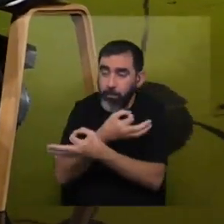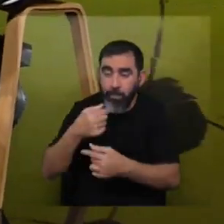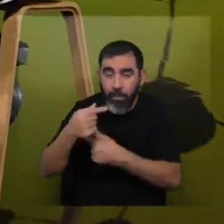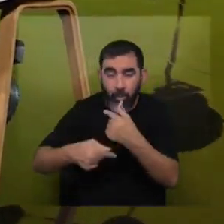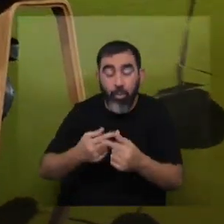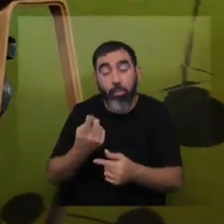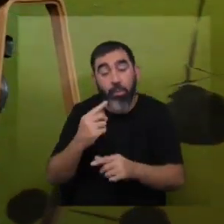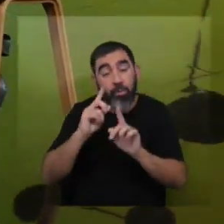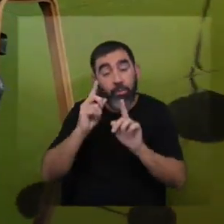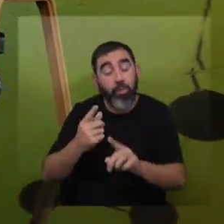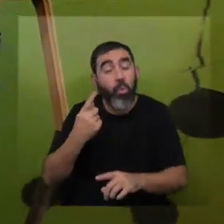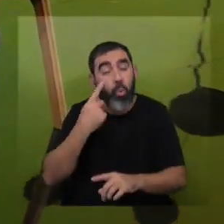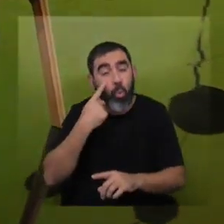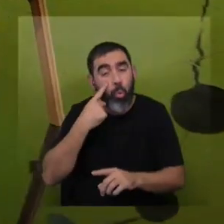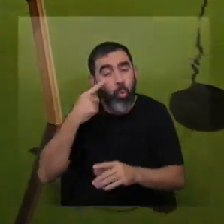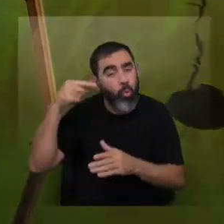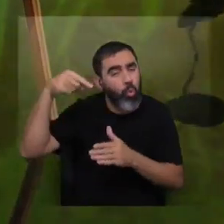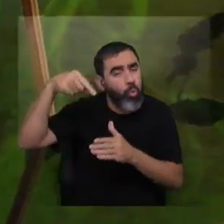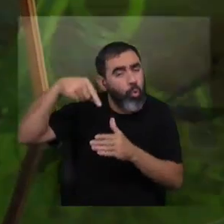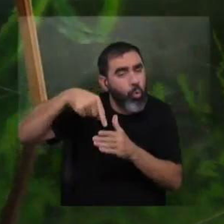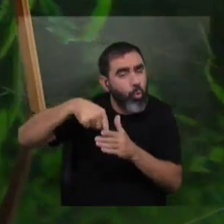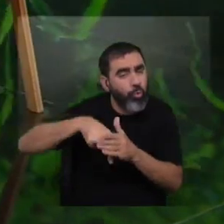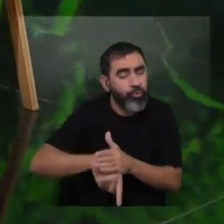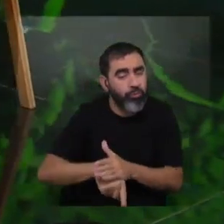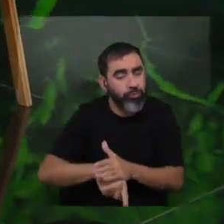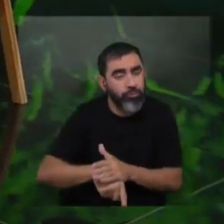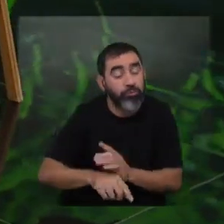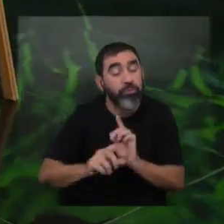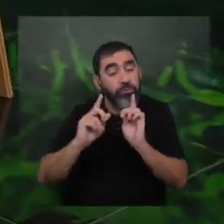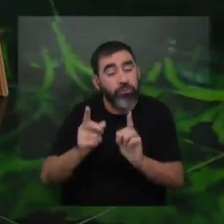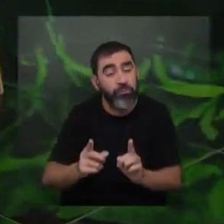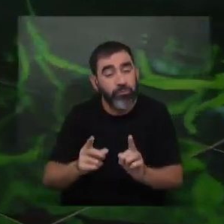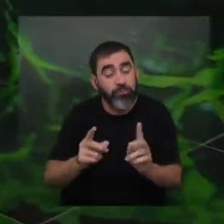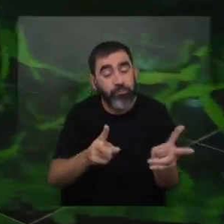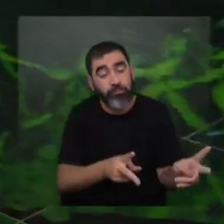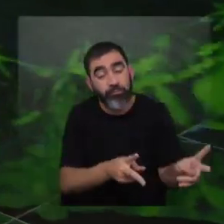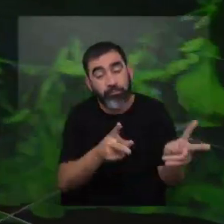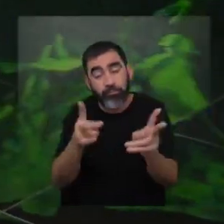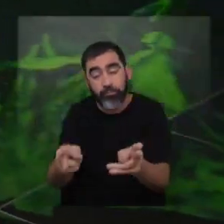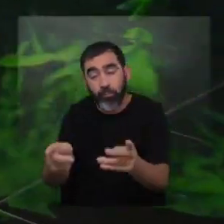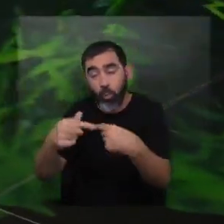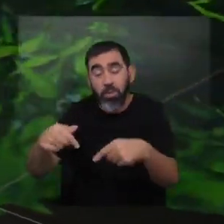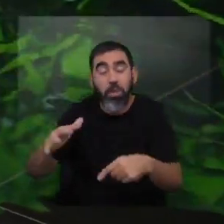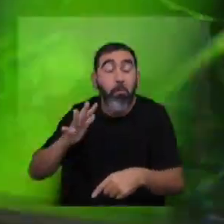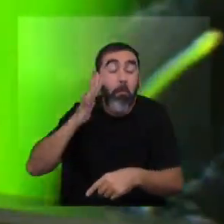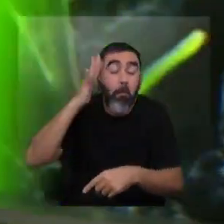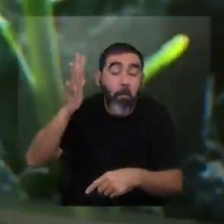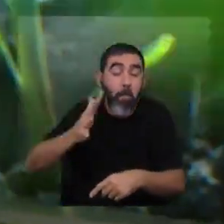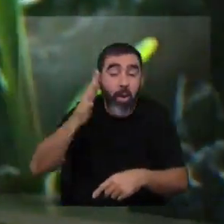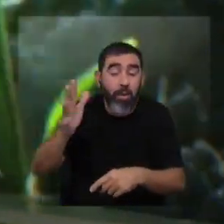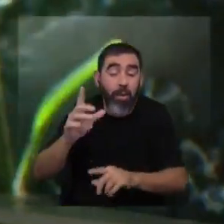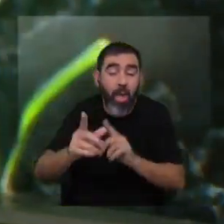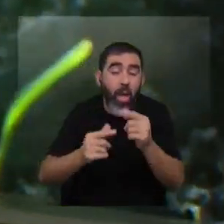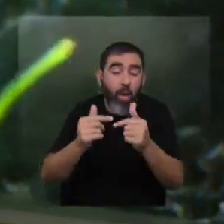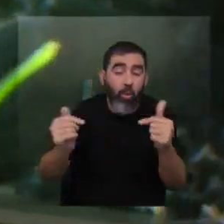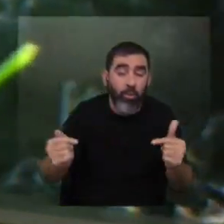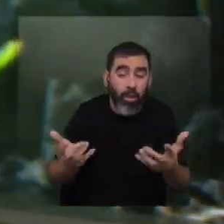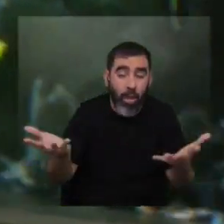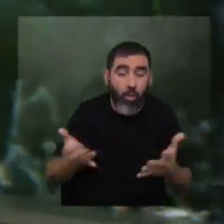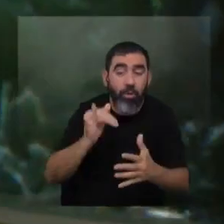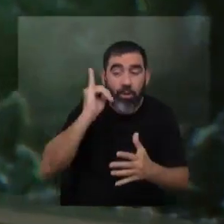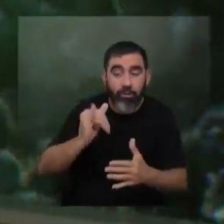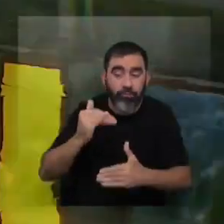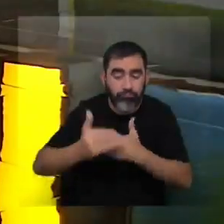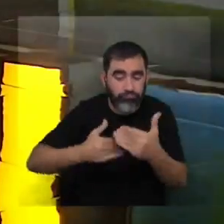también de conocer más profundamente, también pasamos de una etapa donde ustedes suponían que podían generarse algunas cosas a una